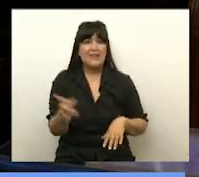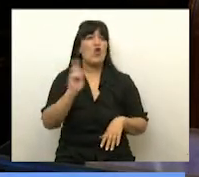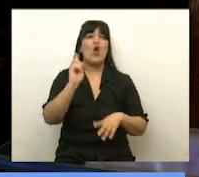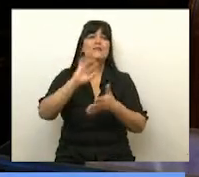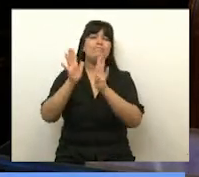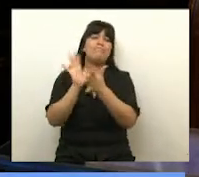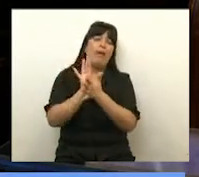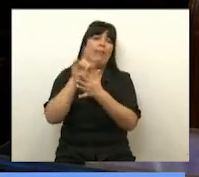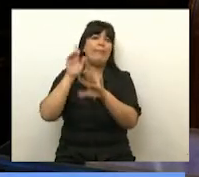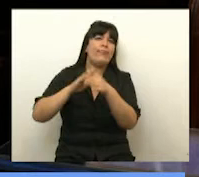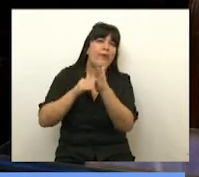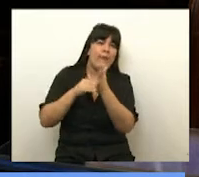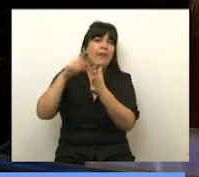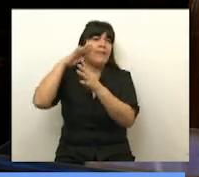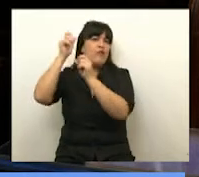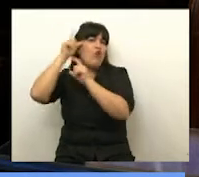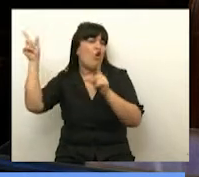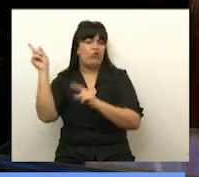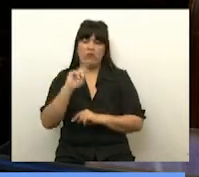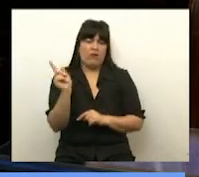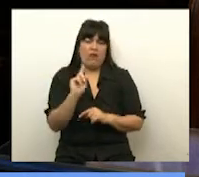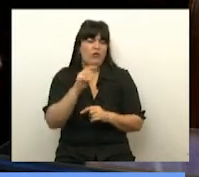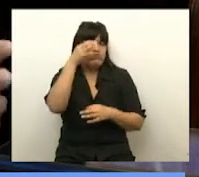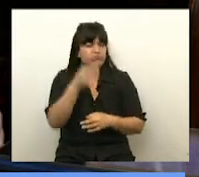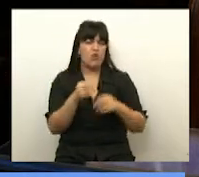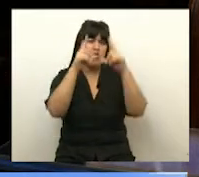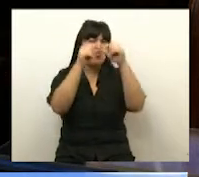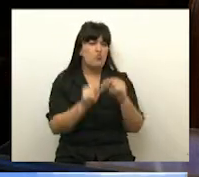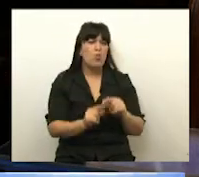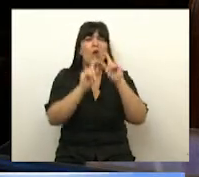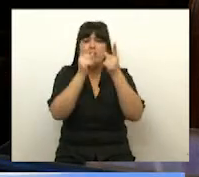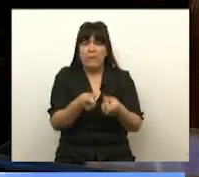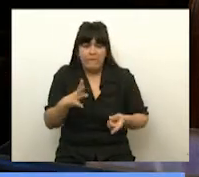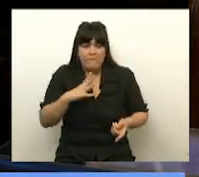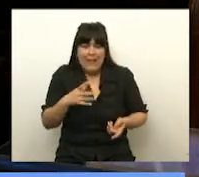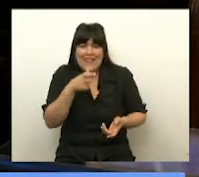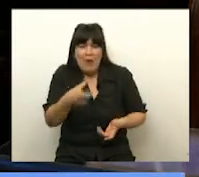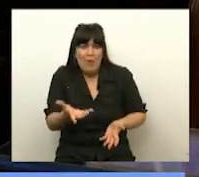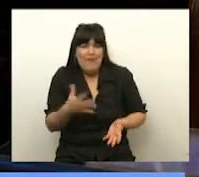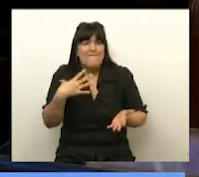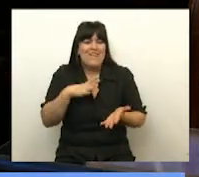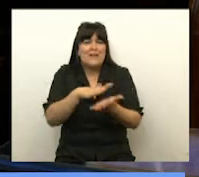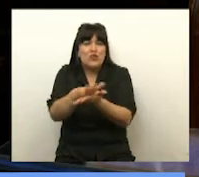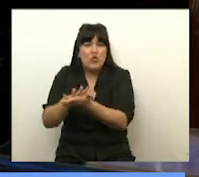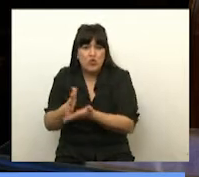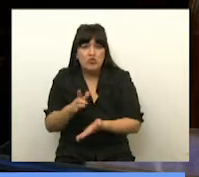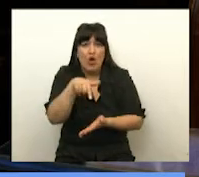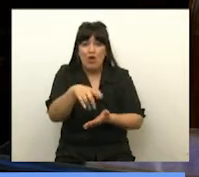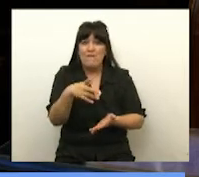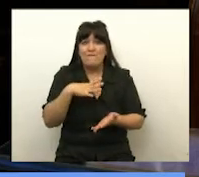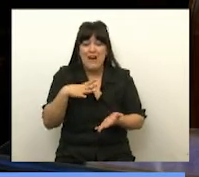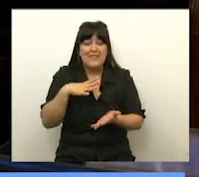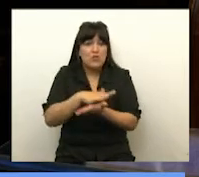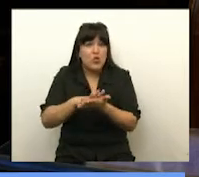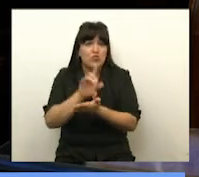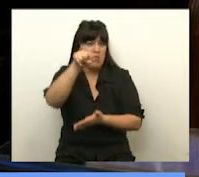ideológica, es una cuestión de números y es una cuestión de respuestas que no han llegado, que por otro lado también esto ha dañado la